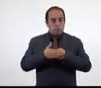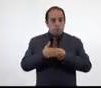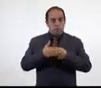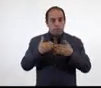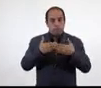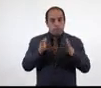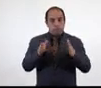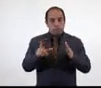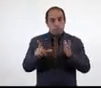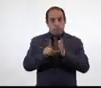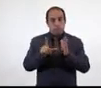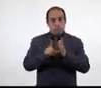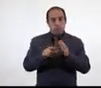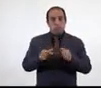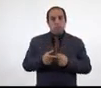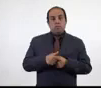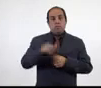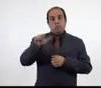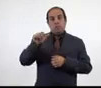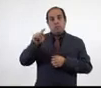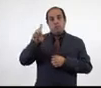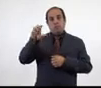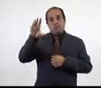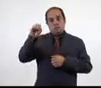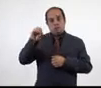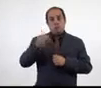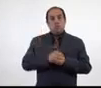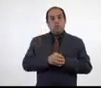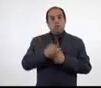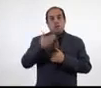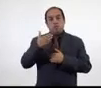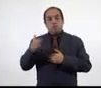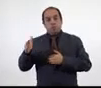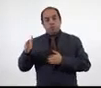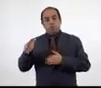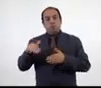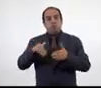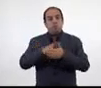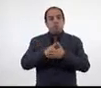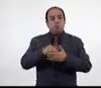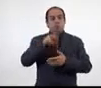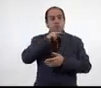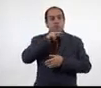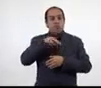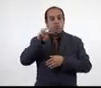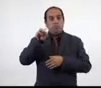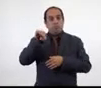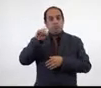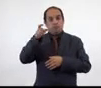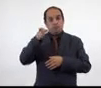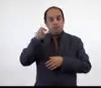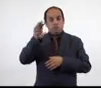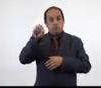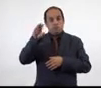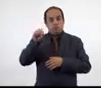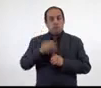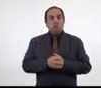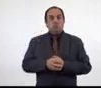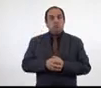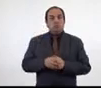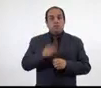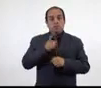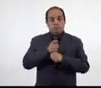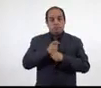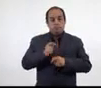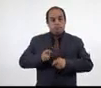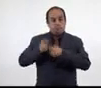la línea en el tramo Atlalilco-Mixcoac. El primer paso sería la entrega de vías libres por parte de la Secretaría